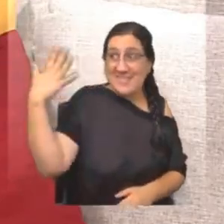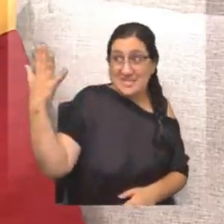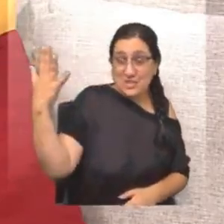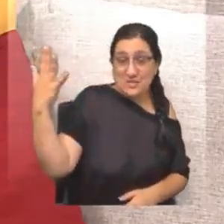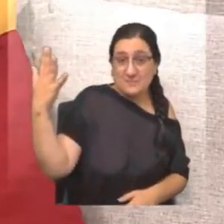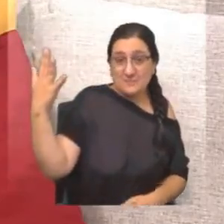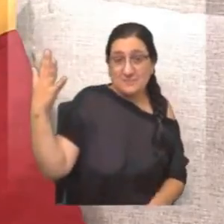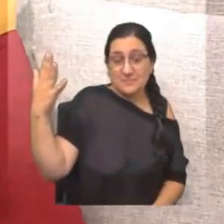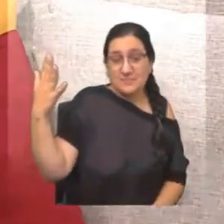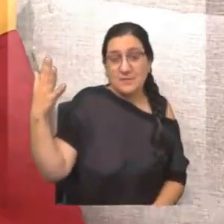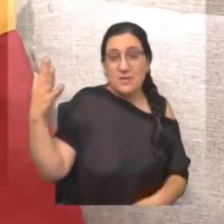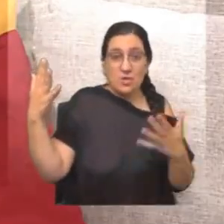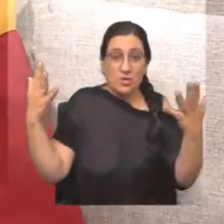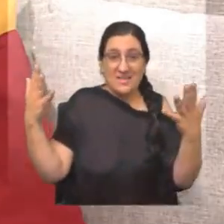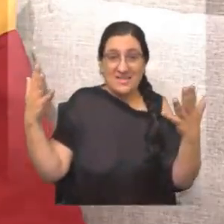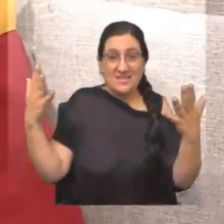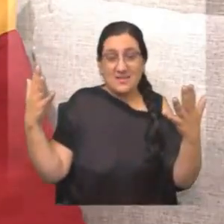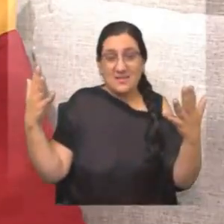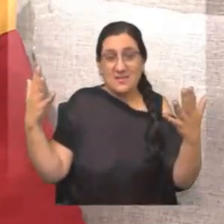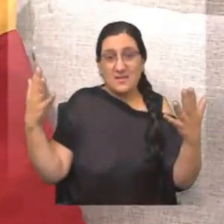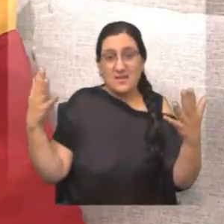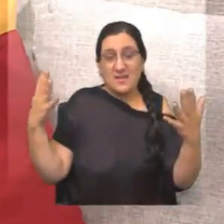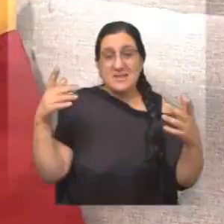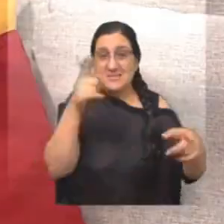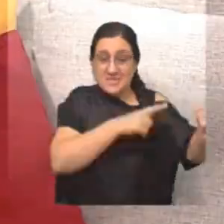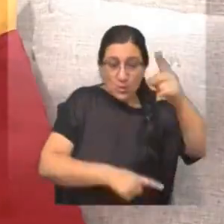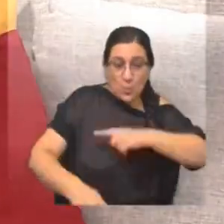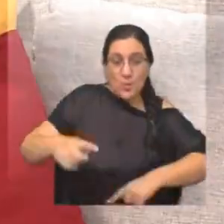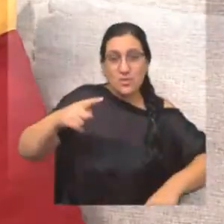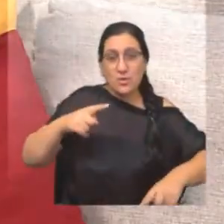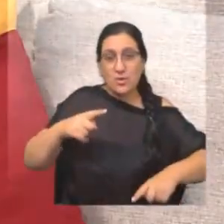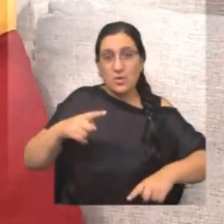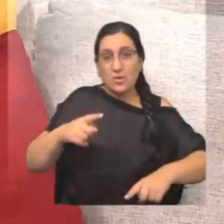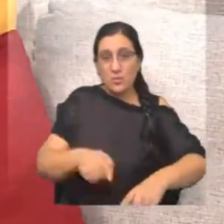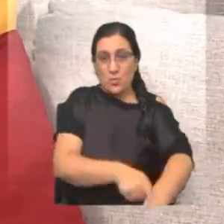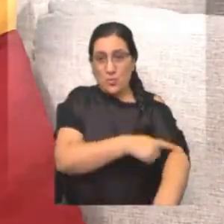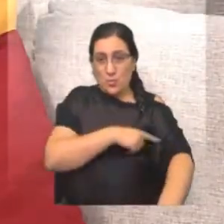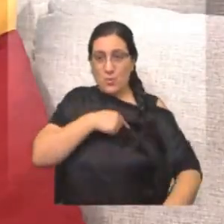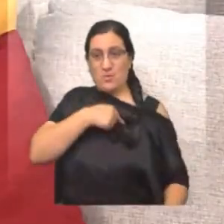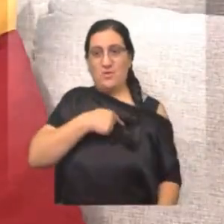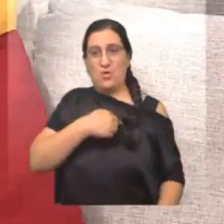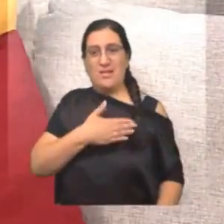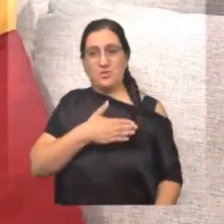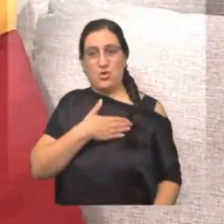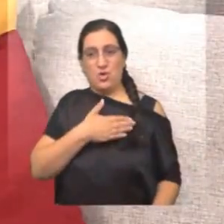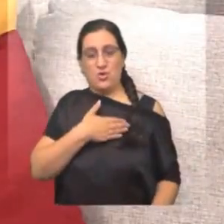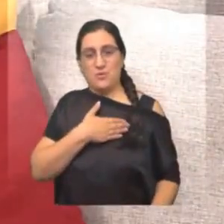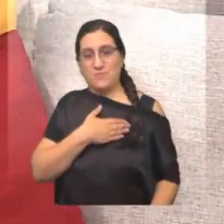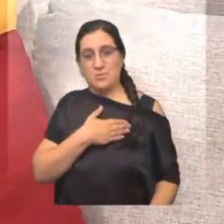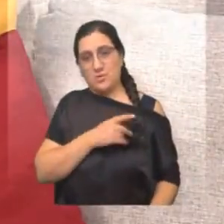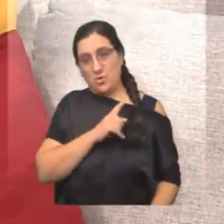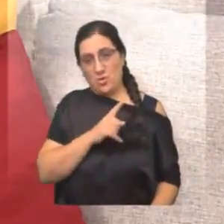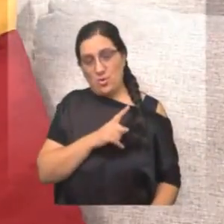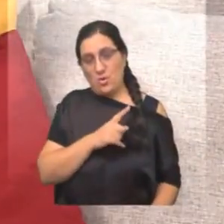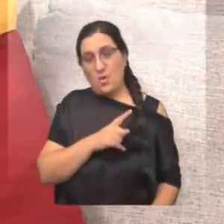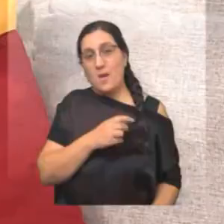ahí, ¿sí? Porque si lo hacen con la mano izquierda, el circuito de la corriente para tocar tierra pasa por el corazón a tocar tierra. Entonces, lo van a